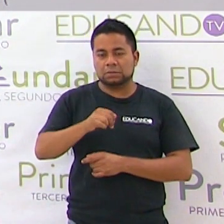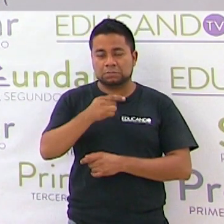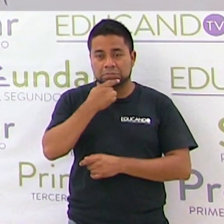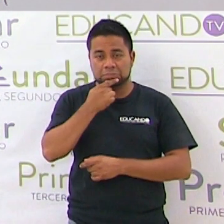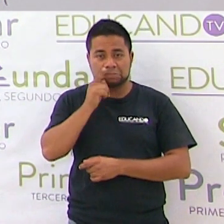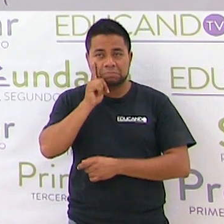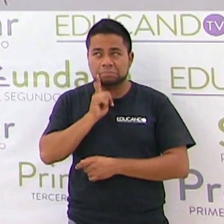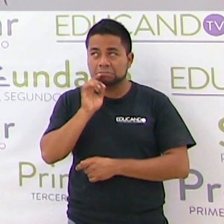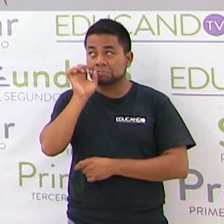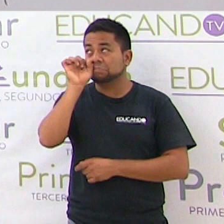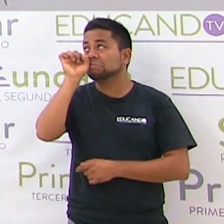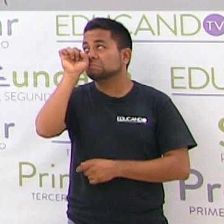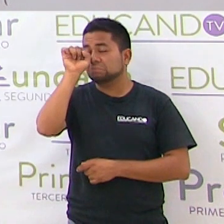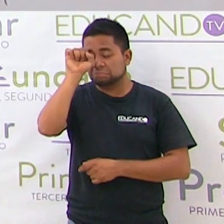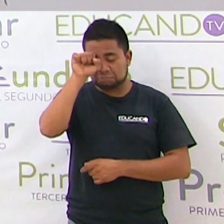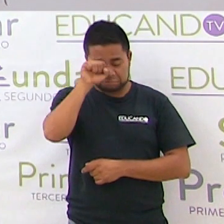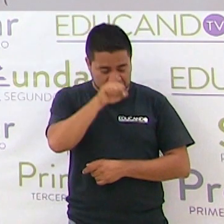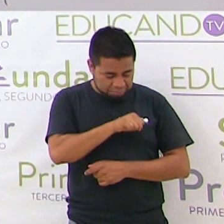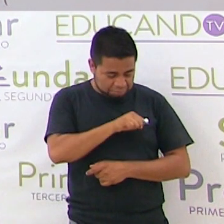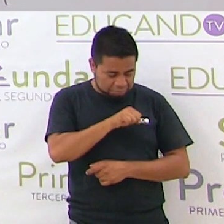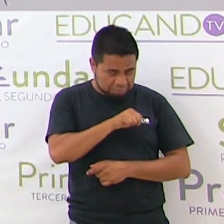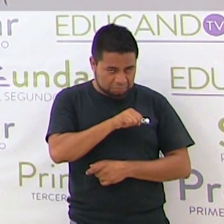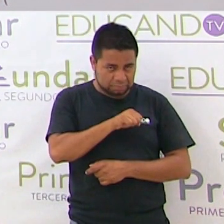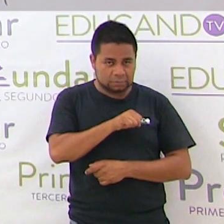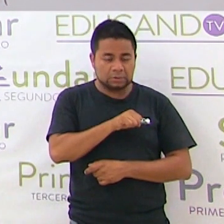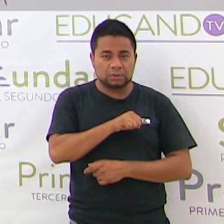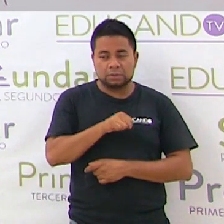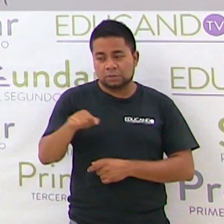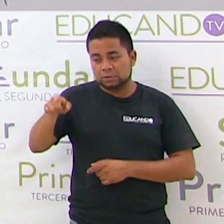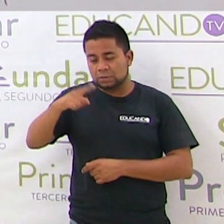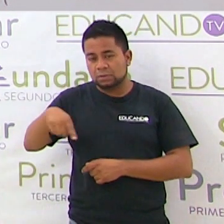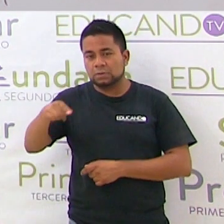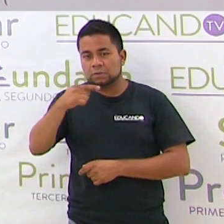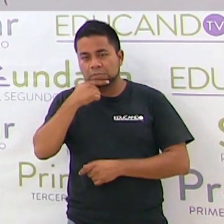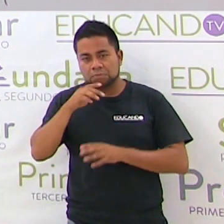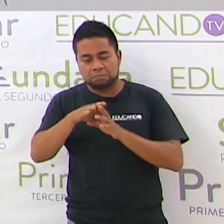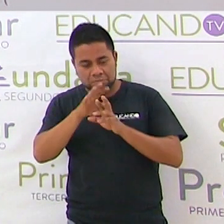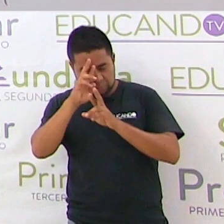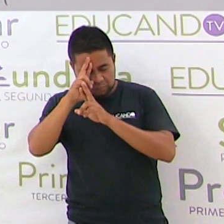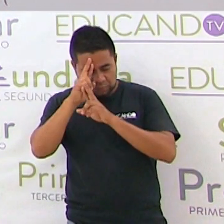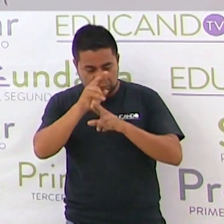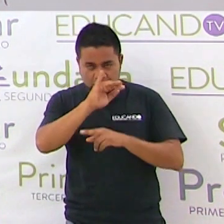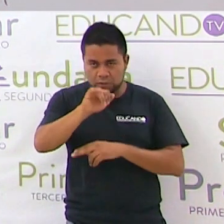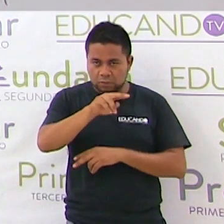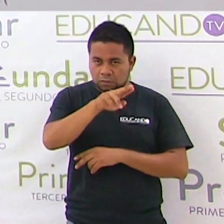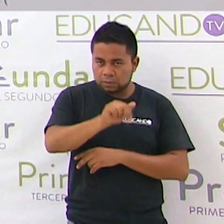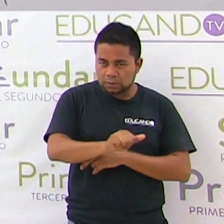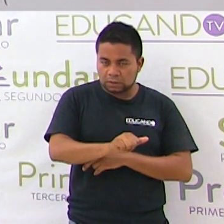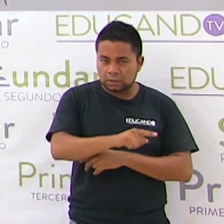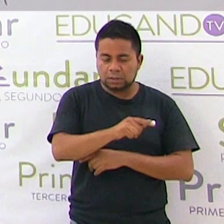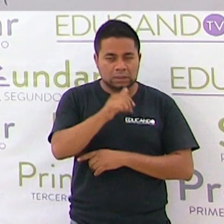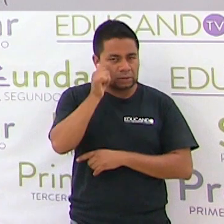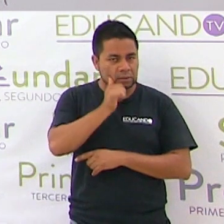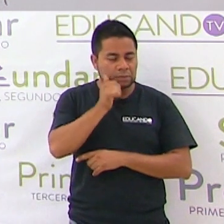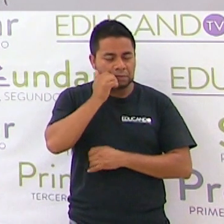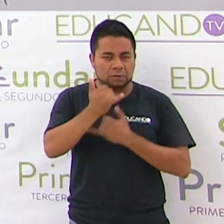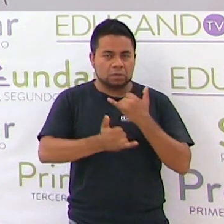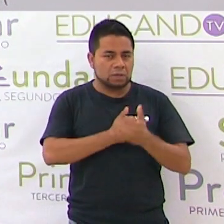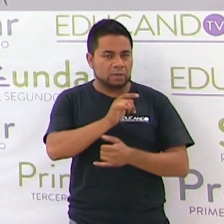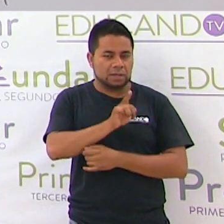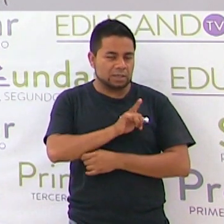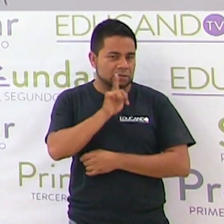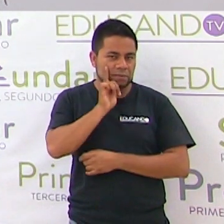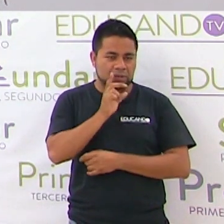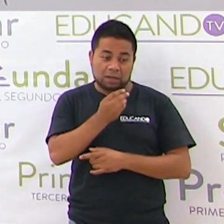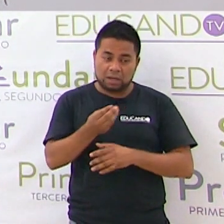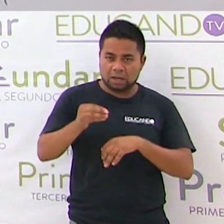la cabeza, escondiendo la barbilla. Todos los niños respetaban a Juana, la que jugaba sola. Tampoco